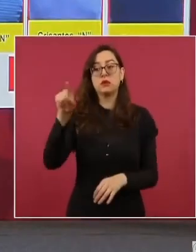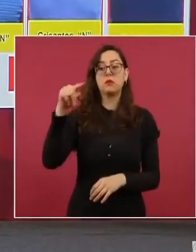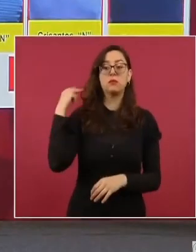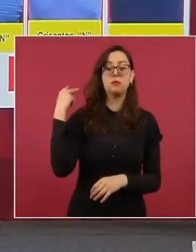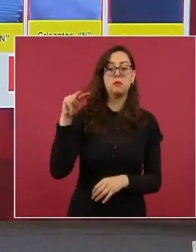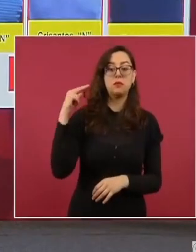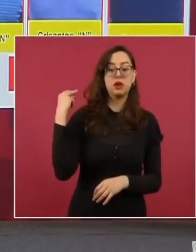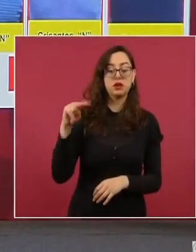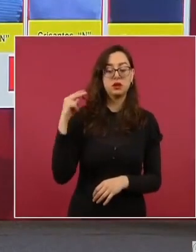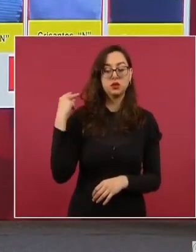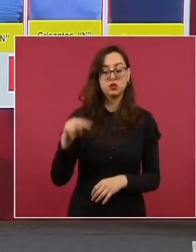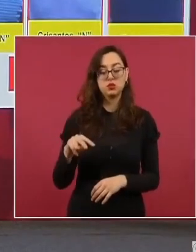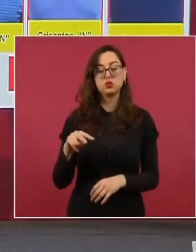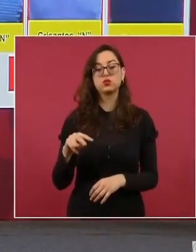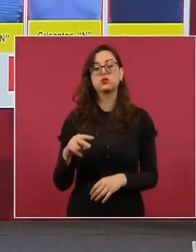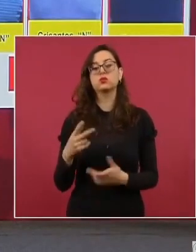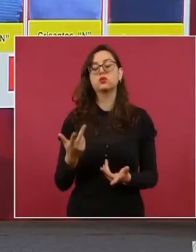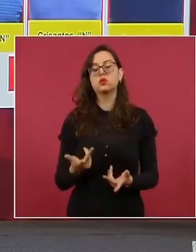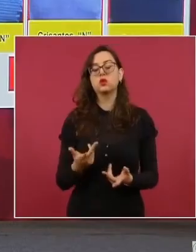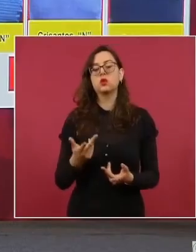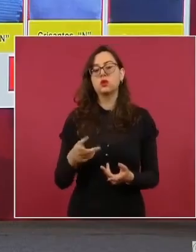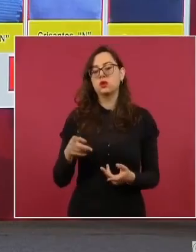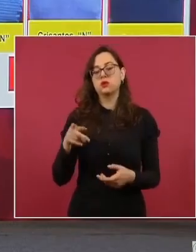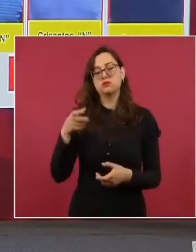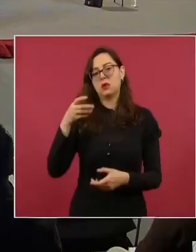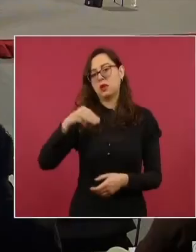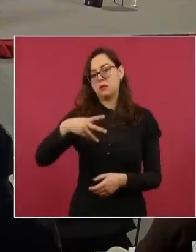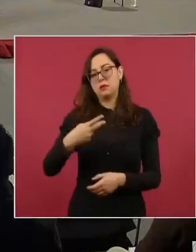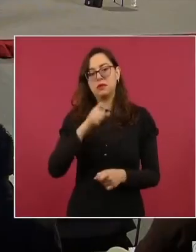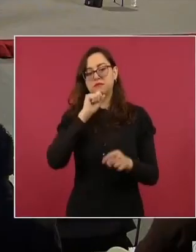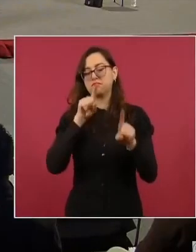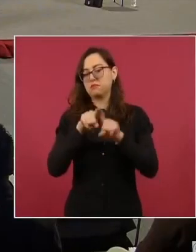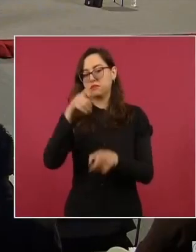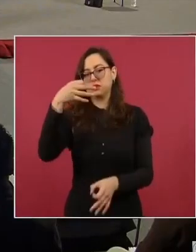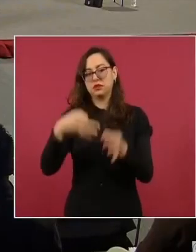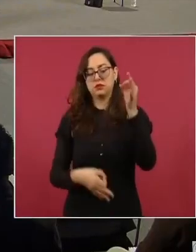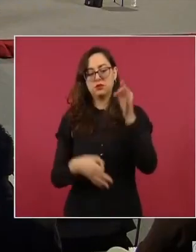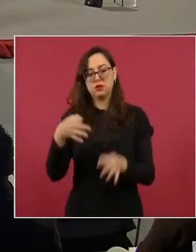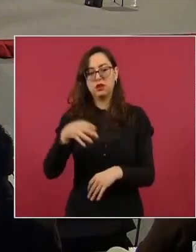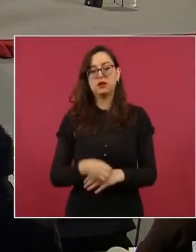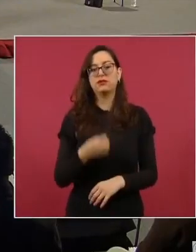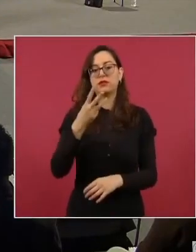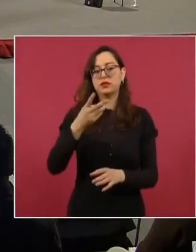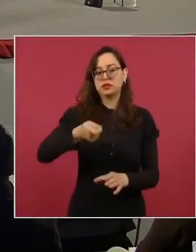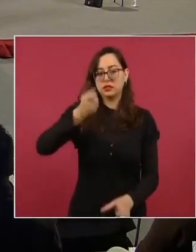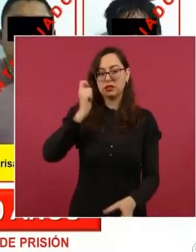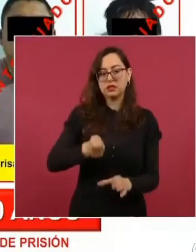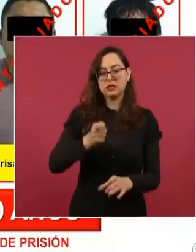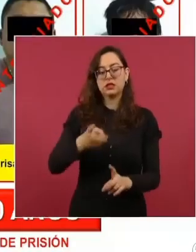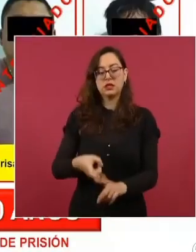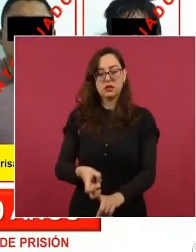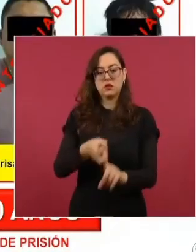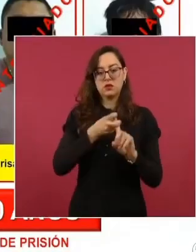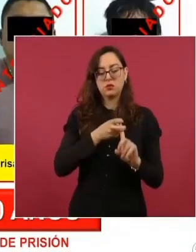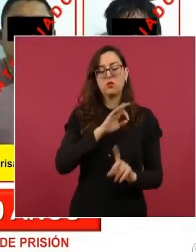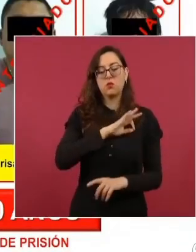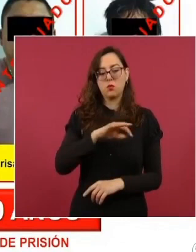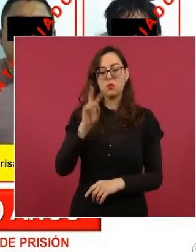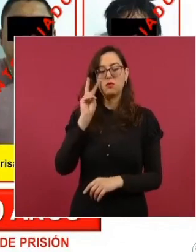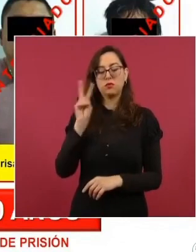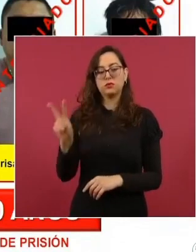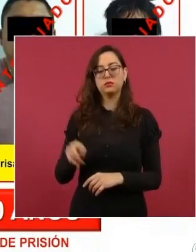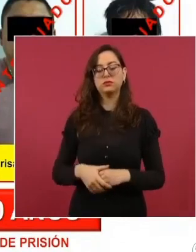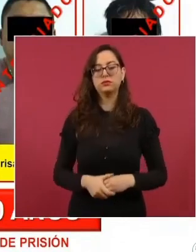Tribunal Superior de Justicia de aquella entidad. Son tres sentencias por secuestro, penalidades que van de 70